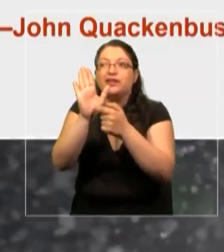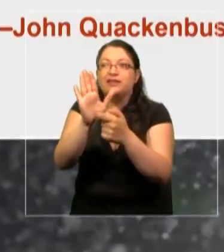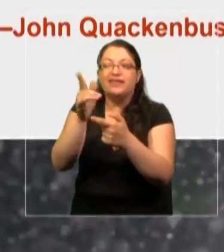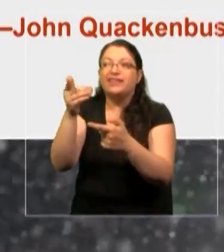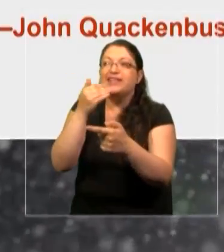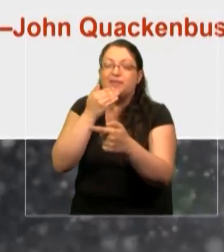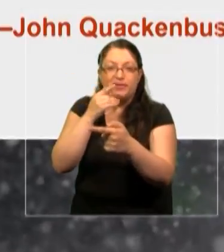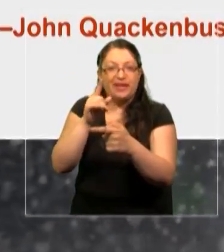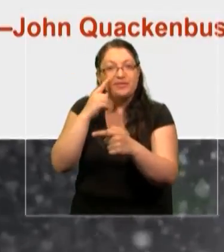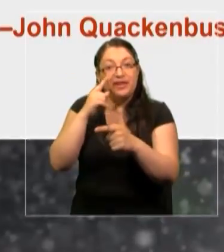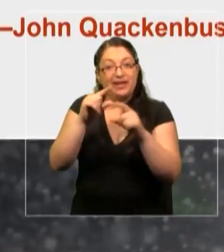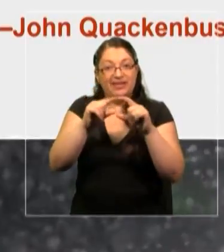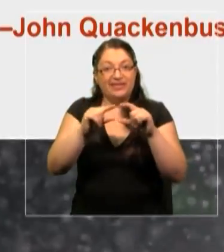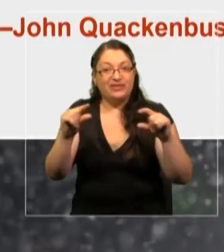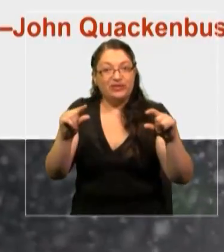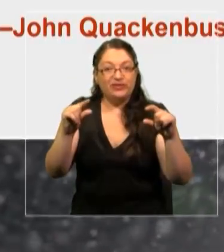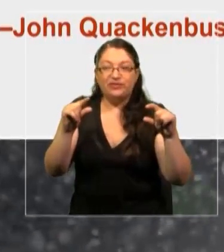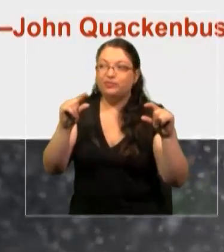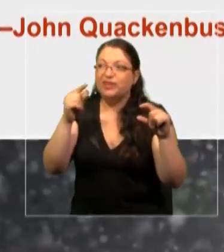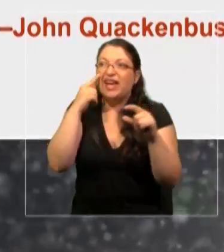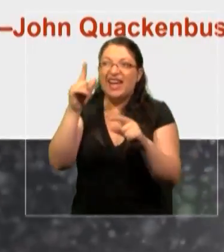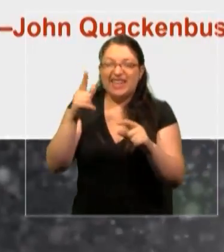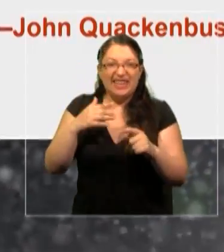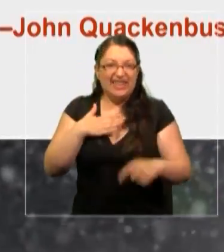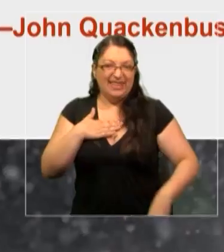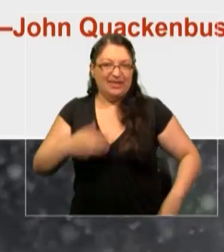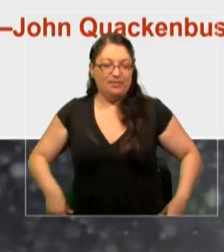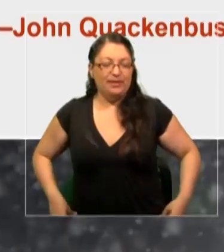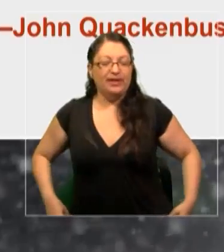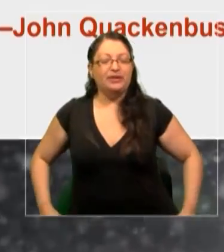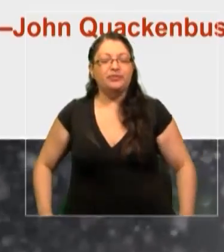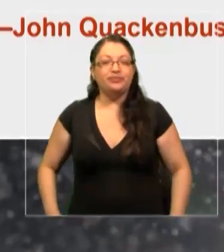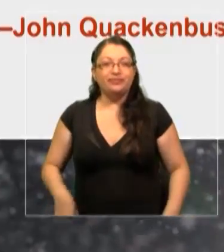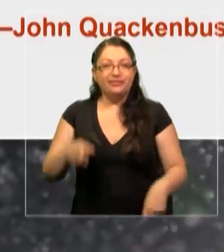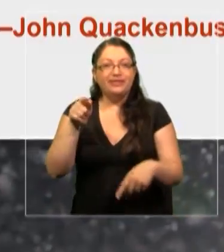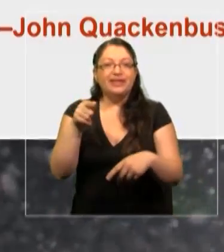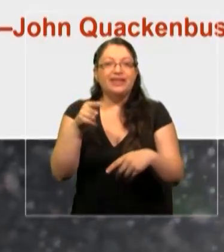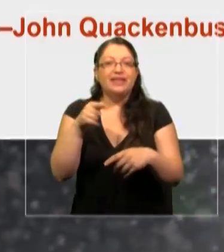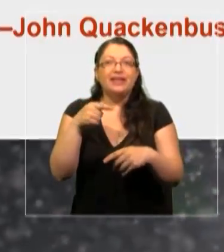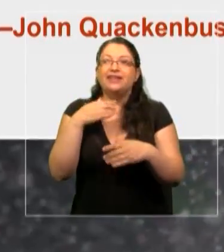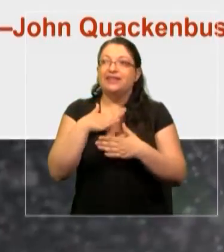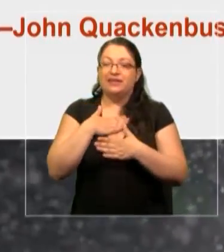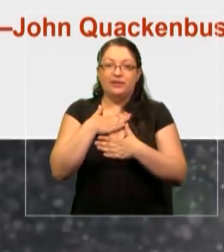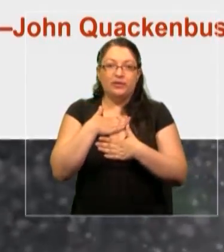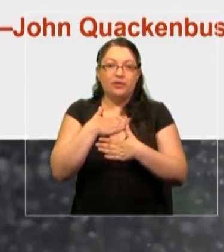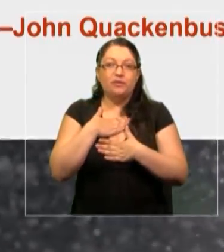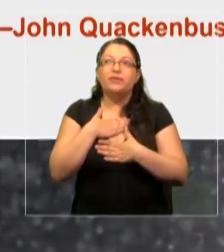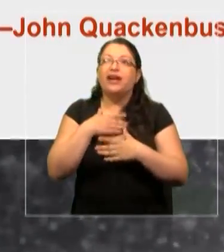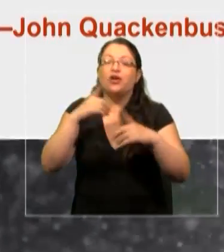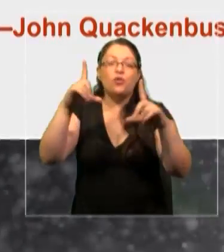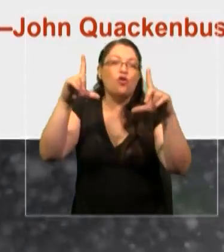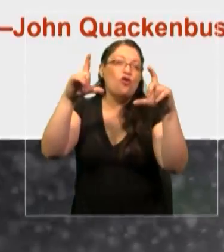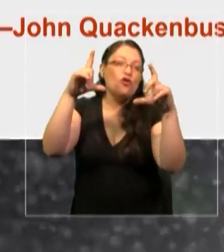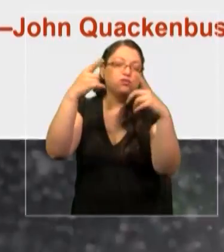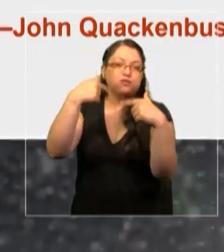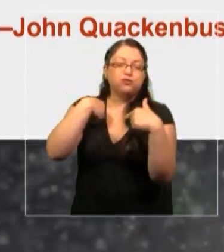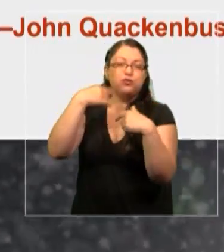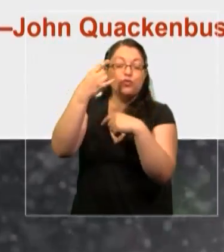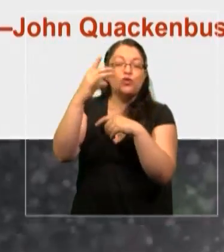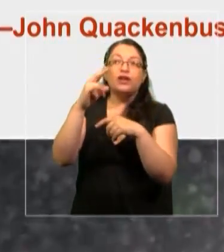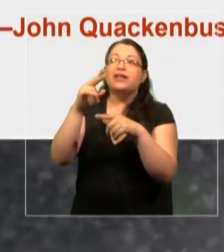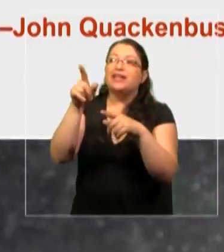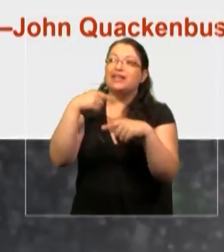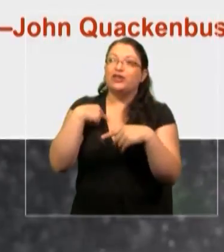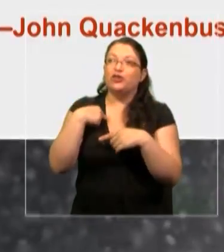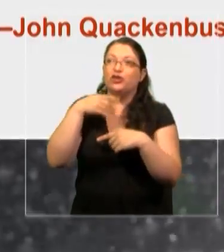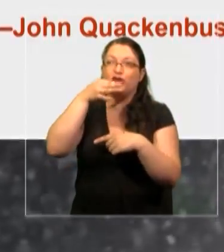realmente no encontré una, así es que está mi cita. Es mi selfie intelectual. Así que pueden usar